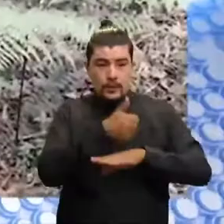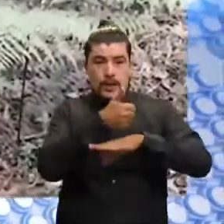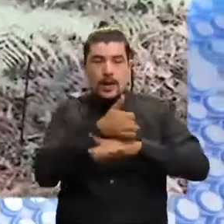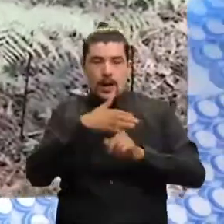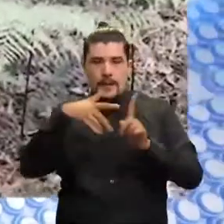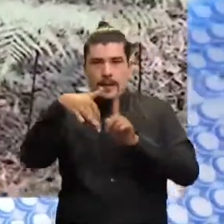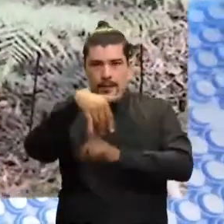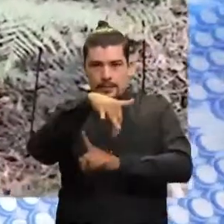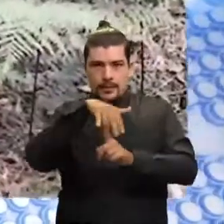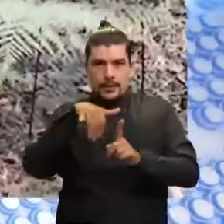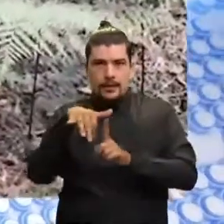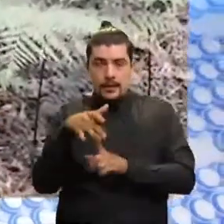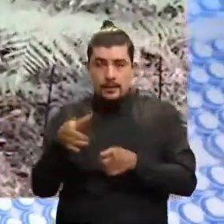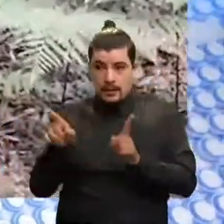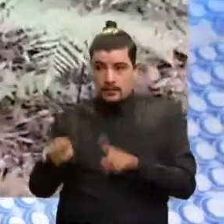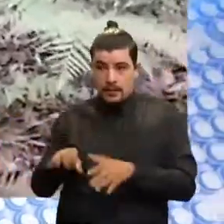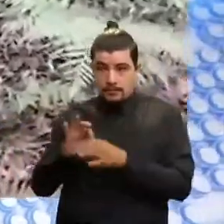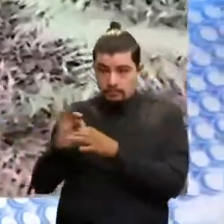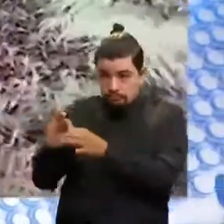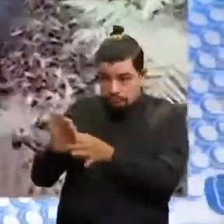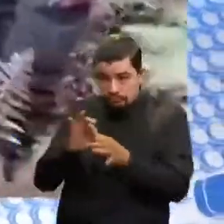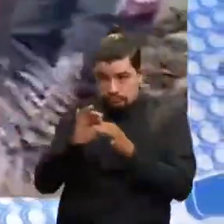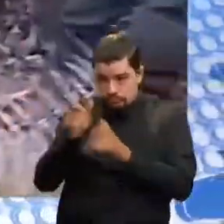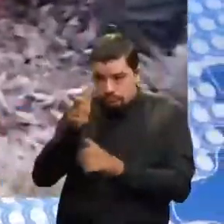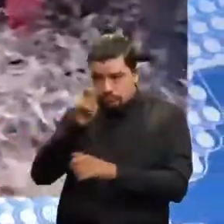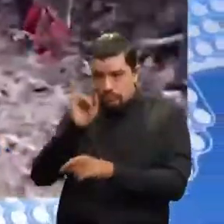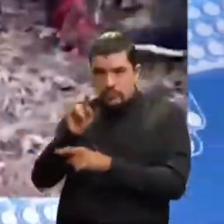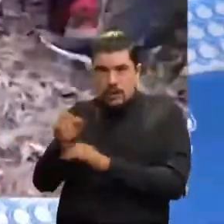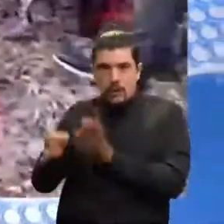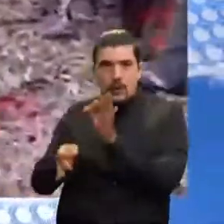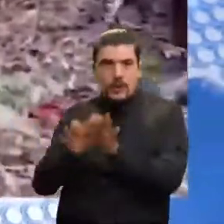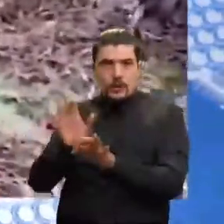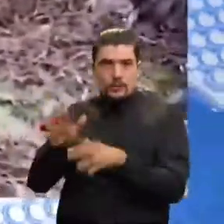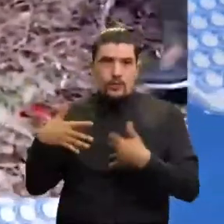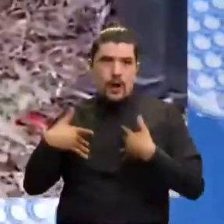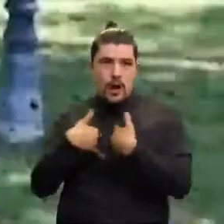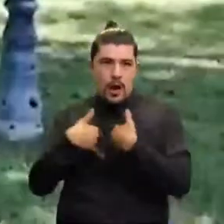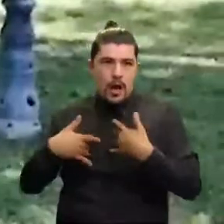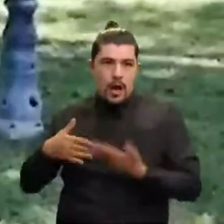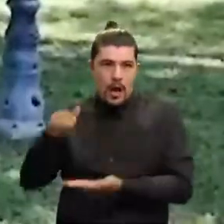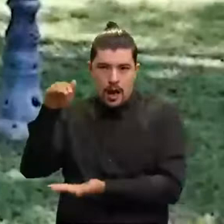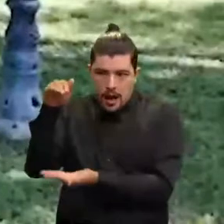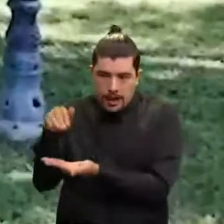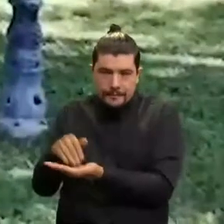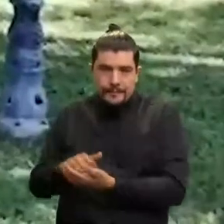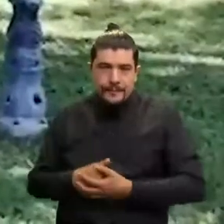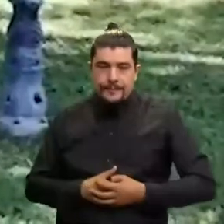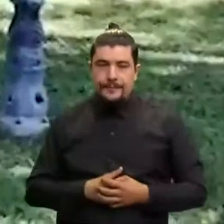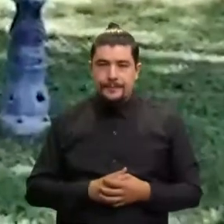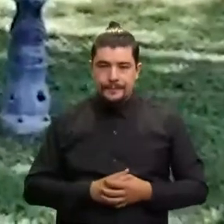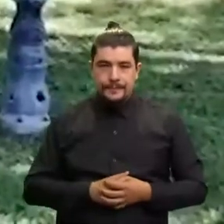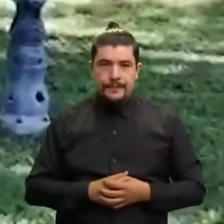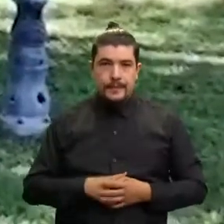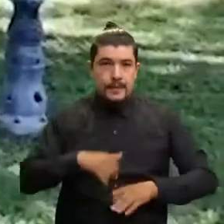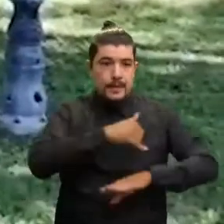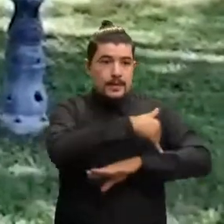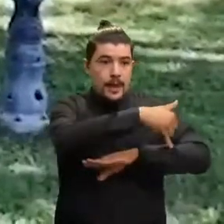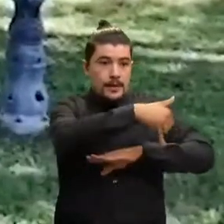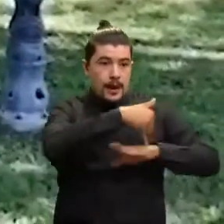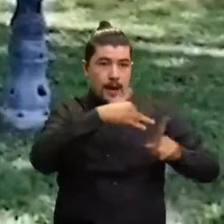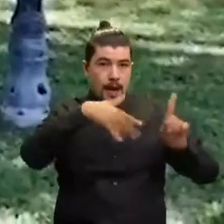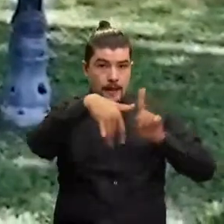del municipio y funcionarios de la corporación autónoma regional de santander cas se coordinó con la genera mientras del municipio